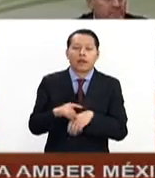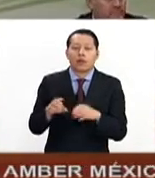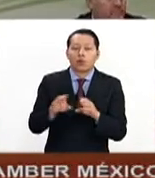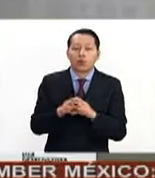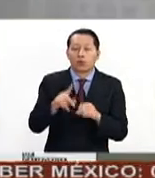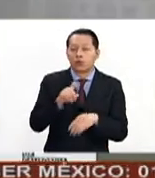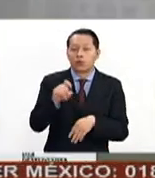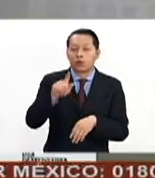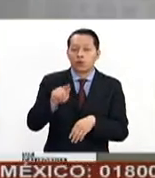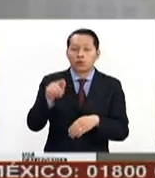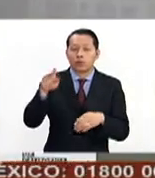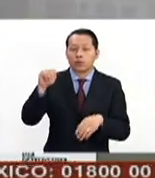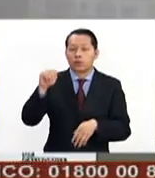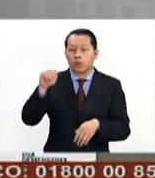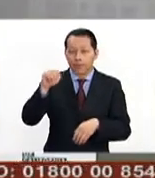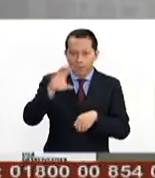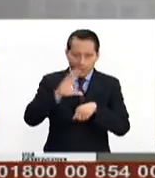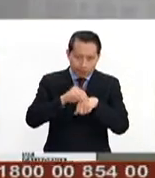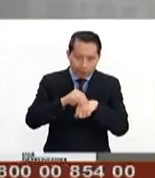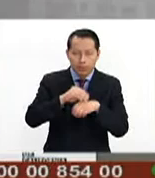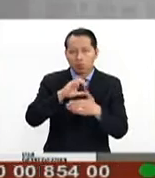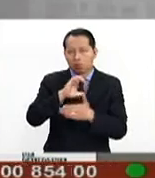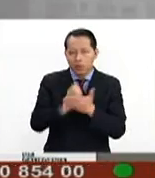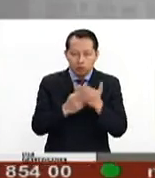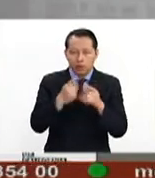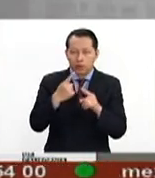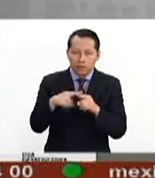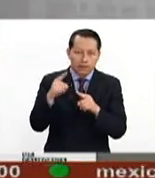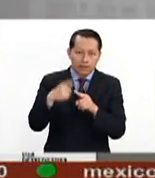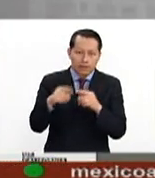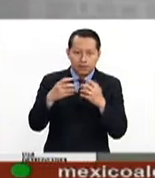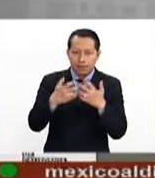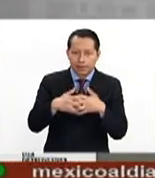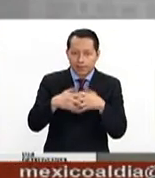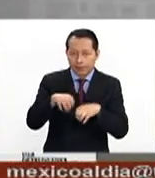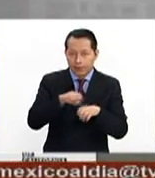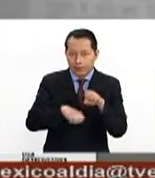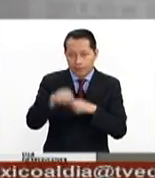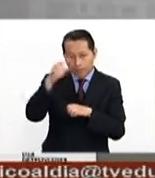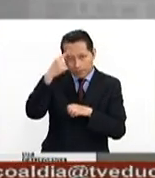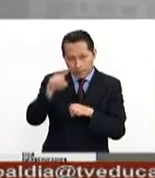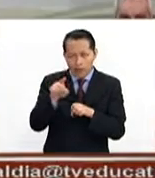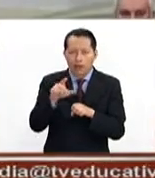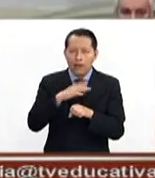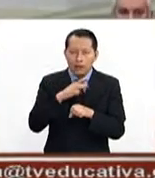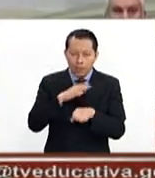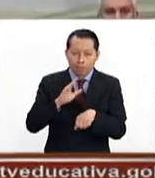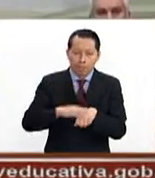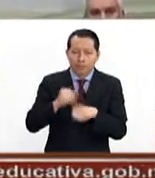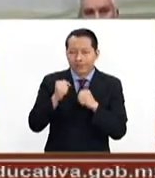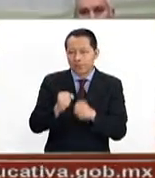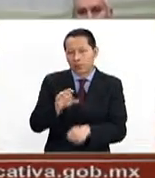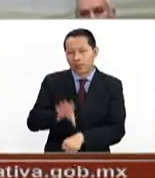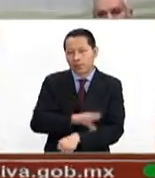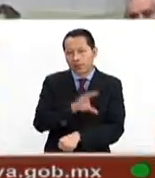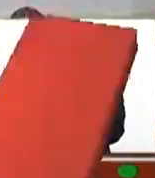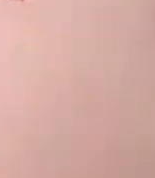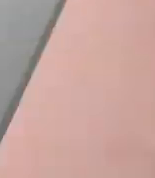adjudicado 179 permisos y contratos a diversas empresas para reforzar la seguridad energética del